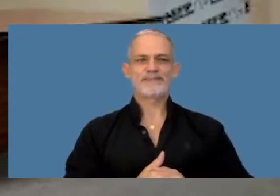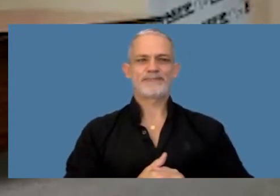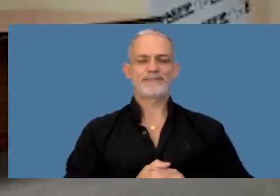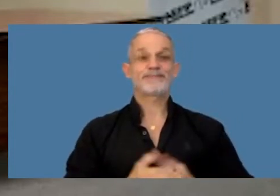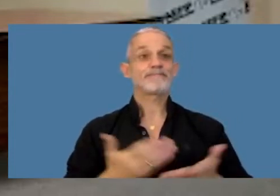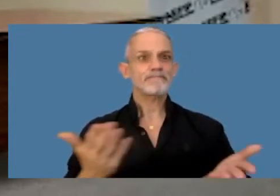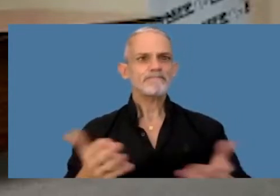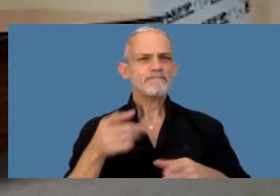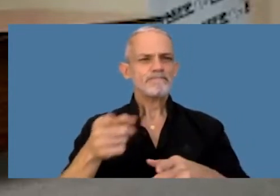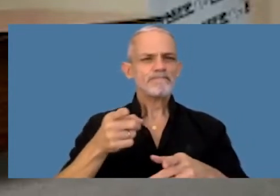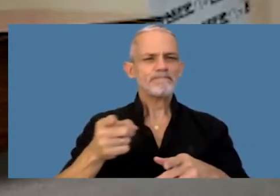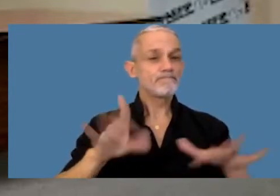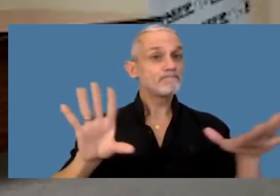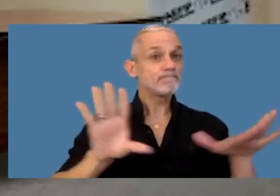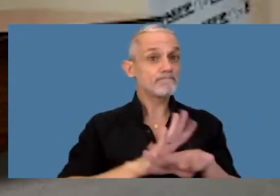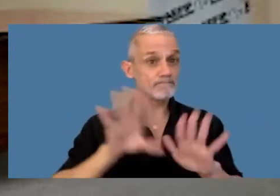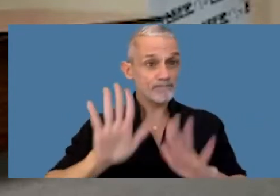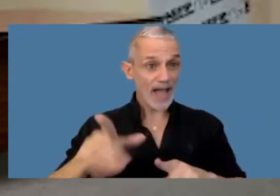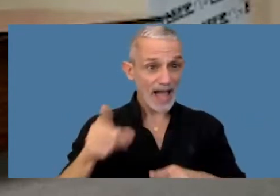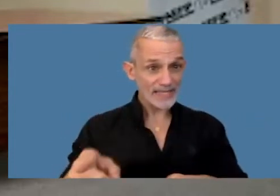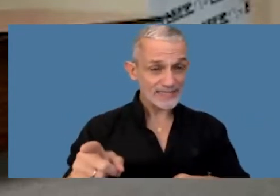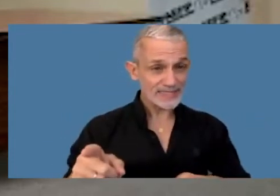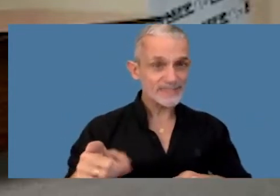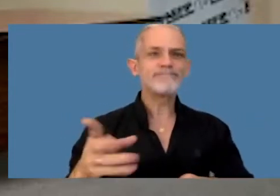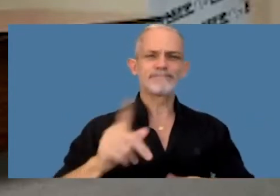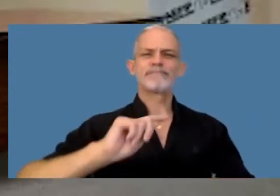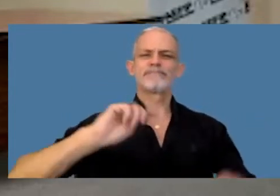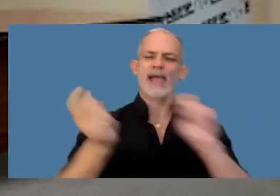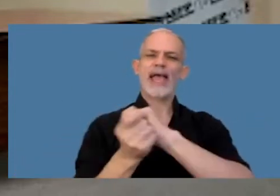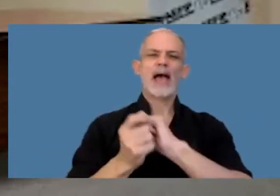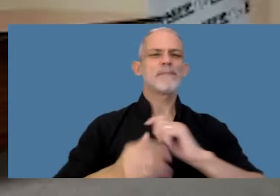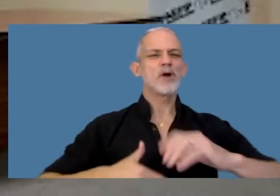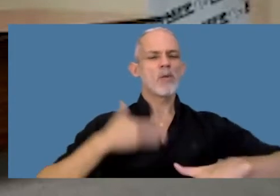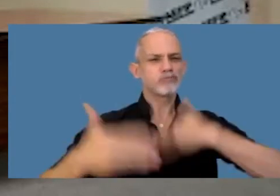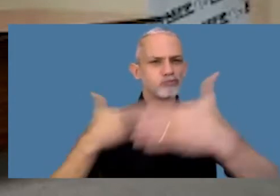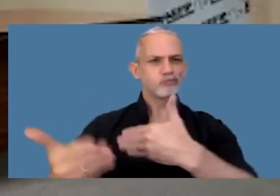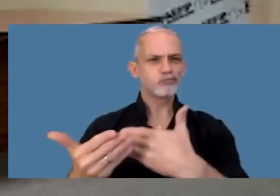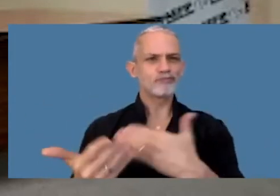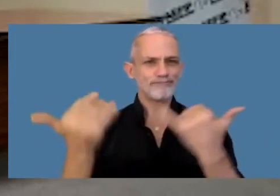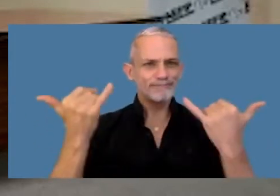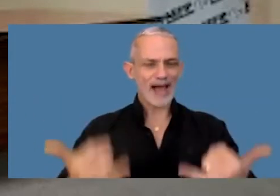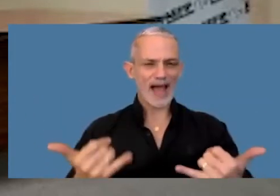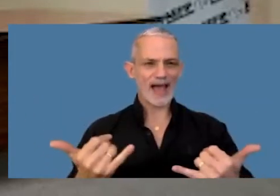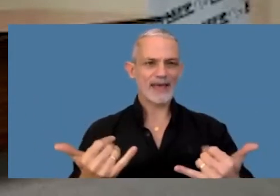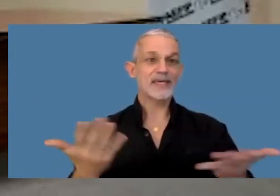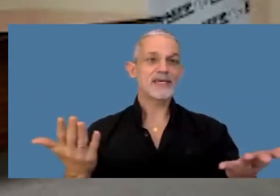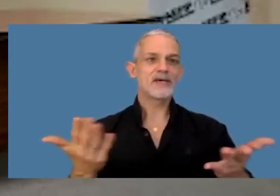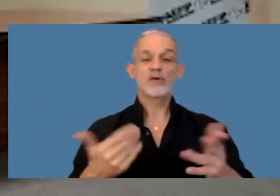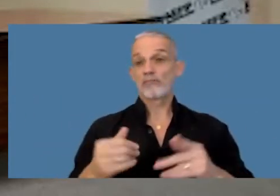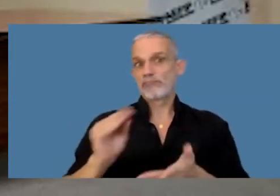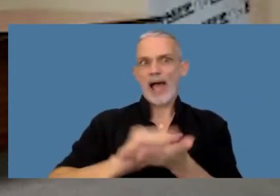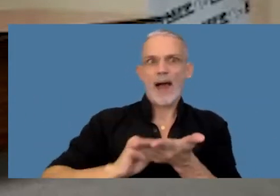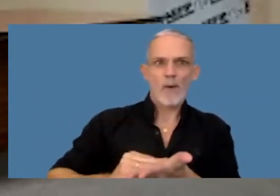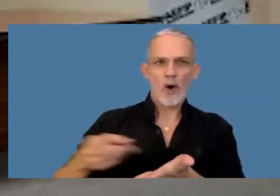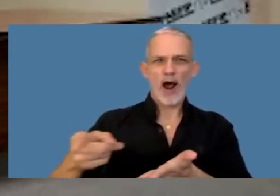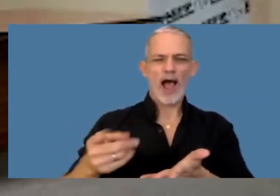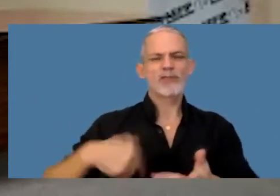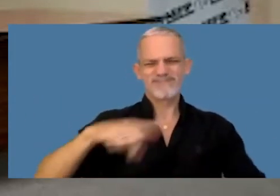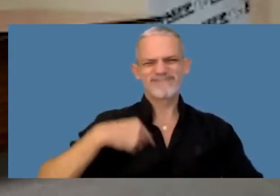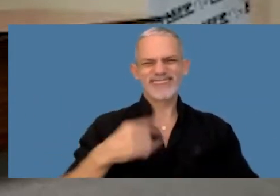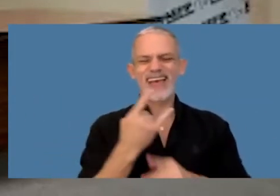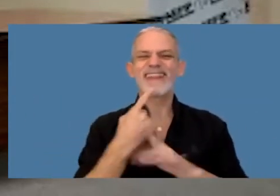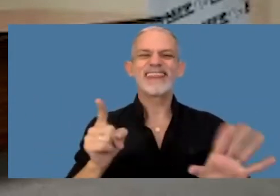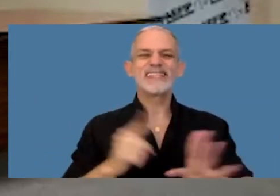Y esto es precisamente el cambio, la evolución, que los juristas solemos decir cambio